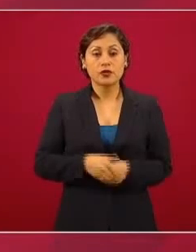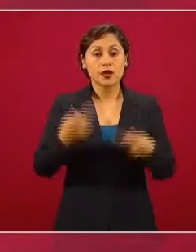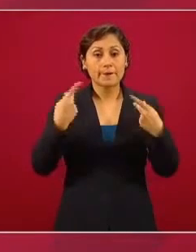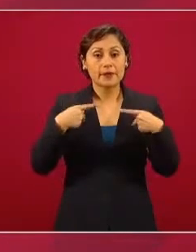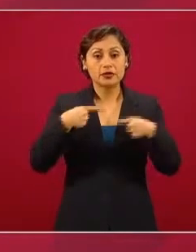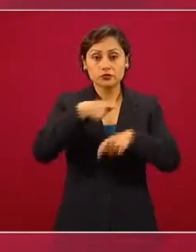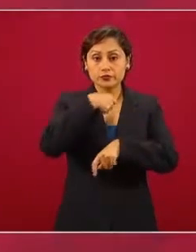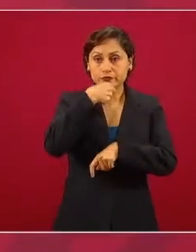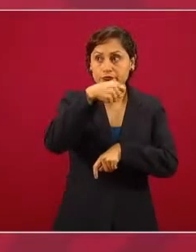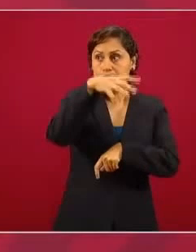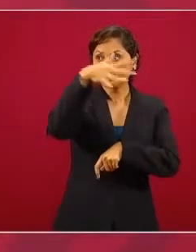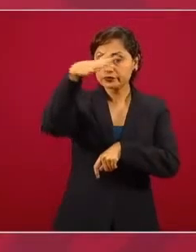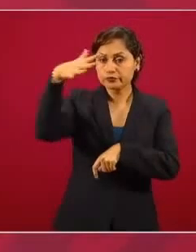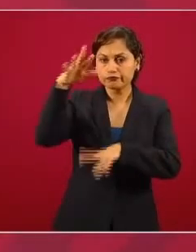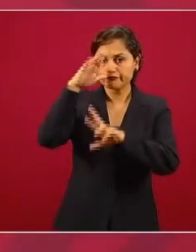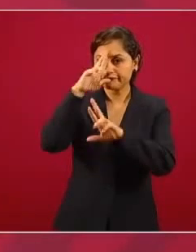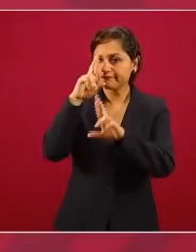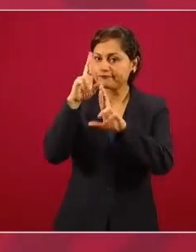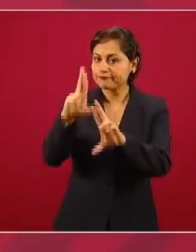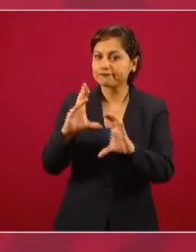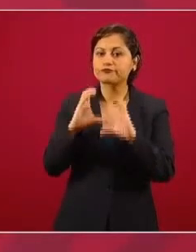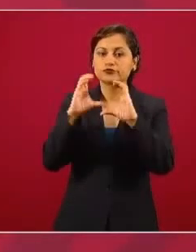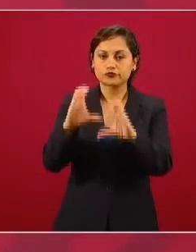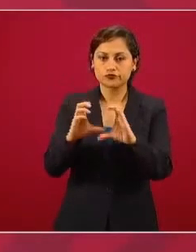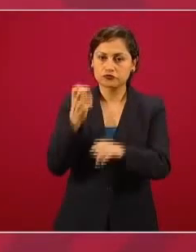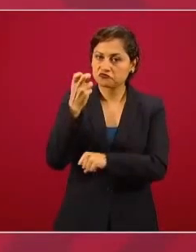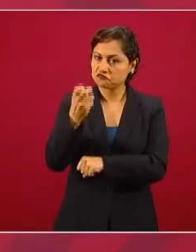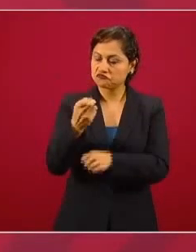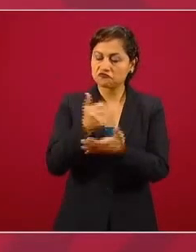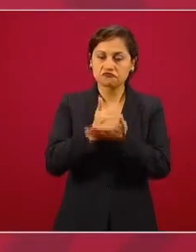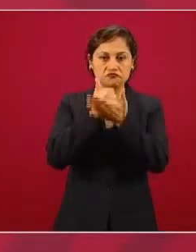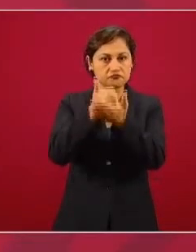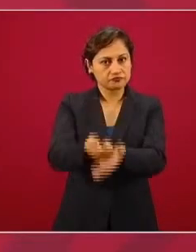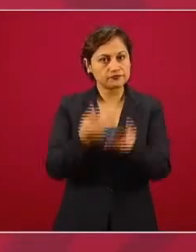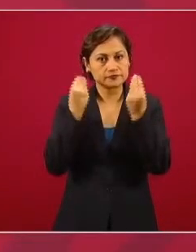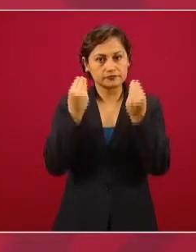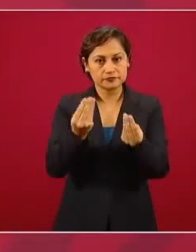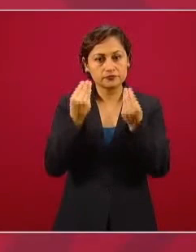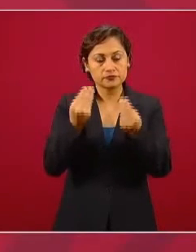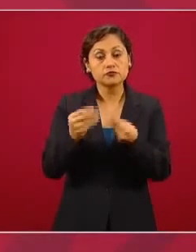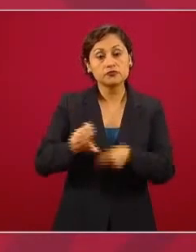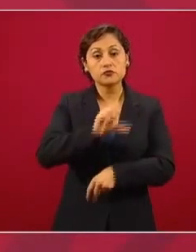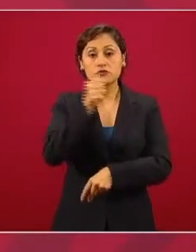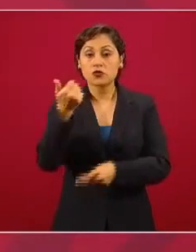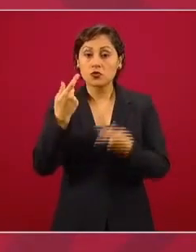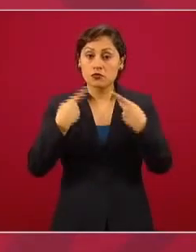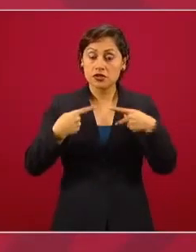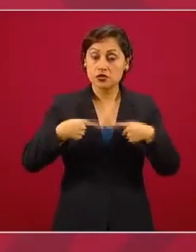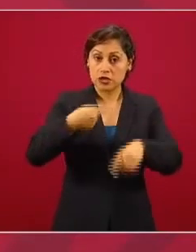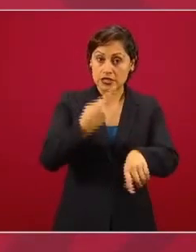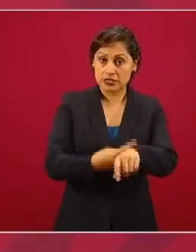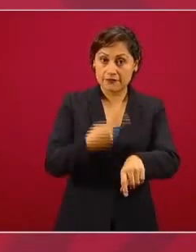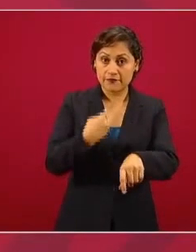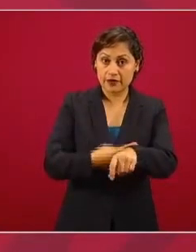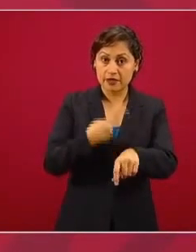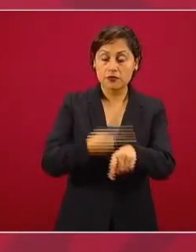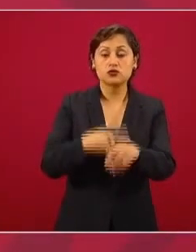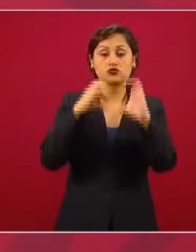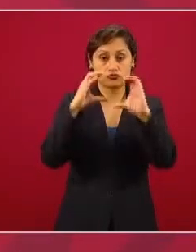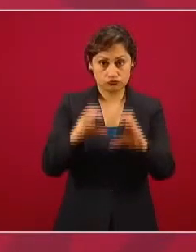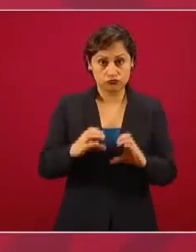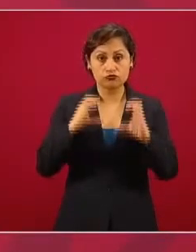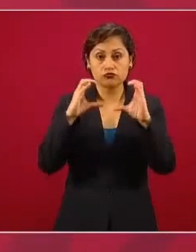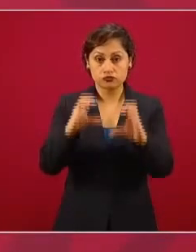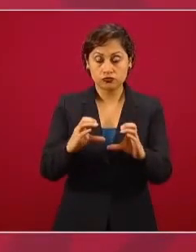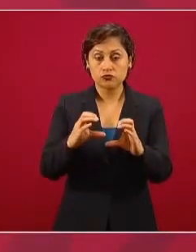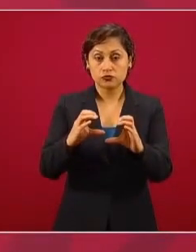ancianos respetables, el cuidar a los enfermos, sobre